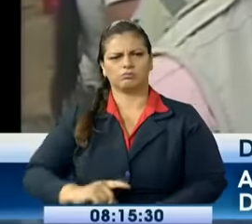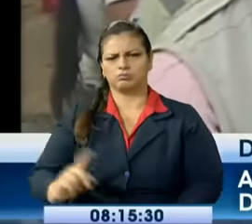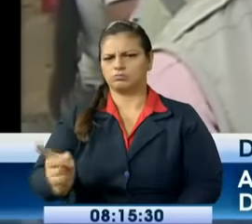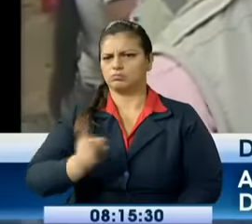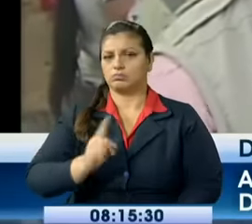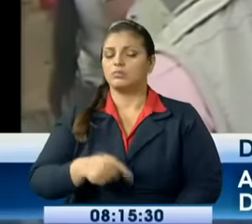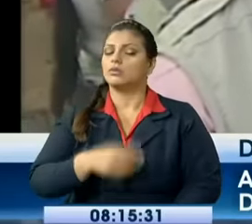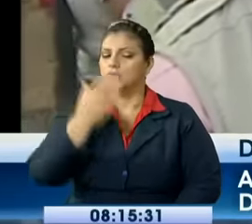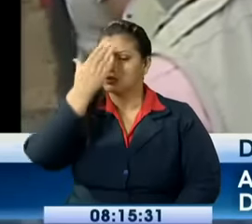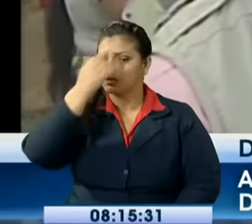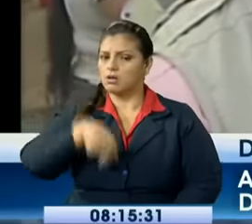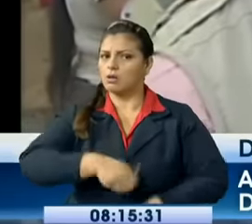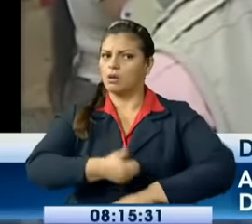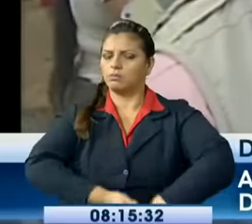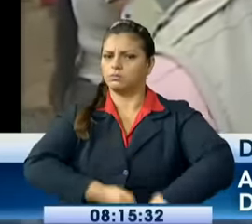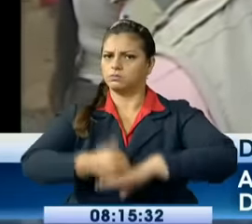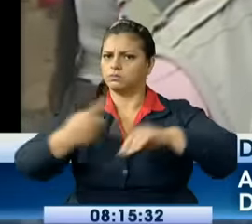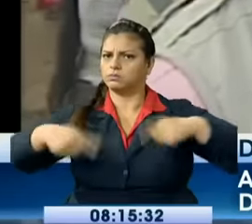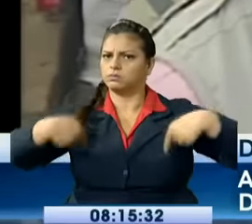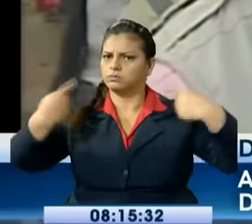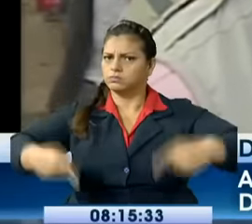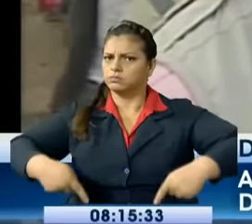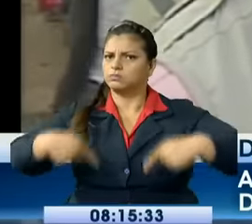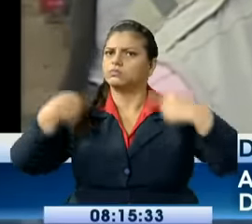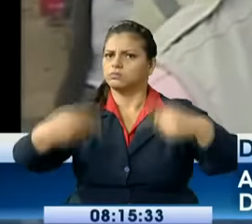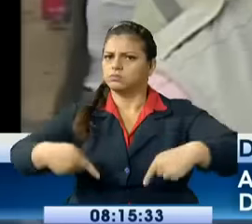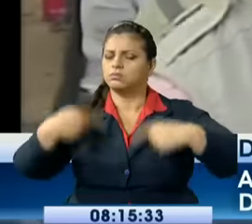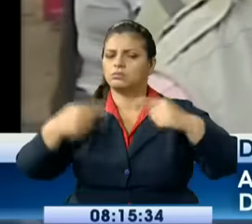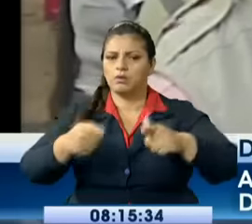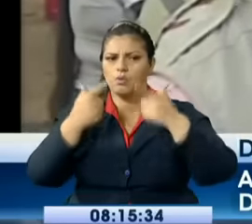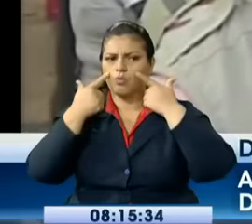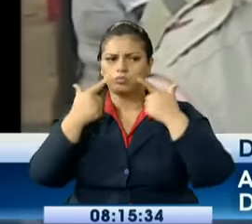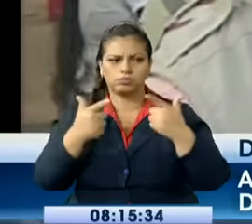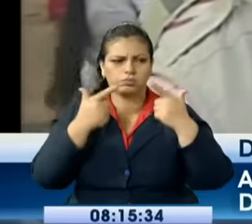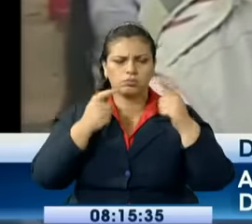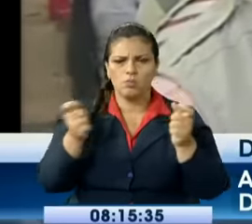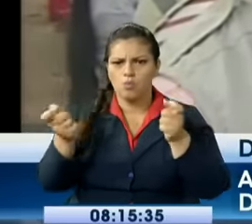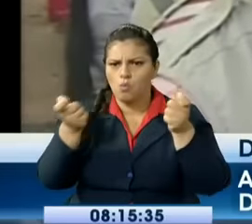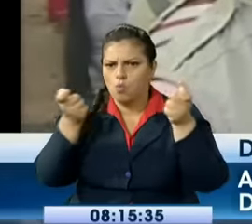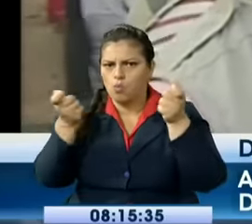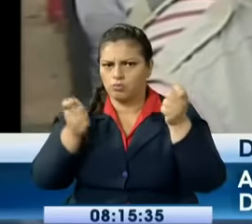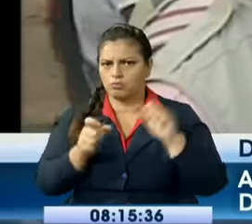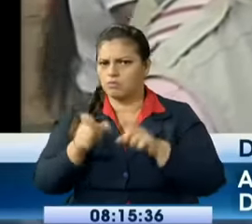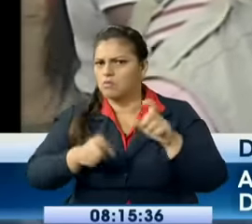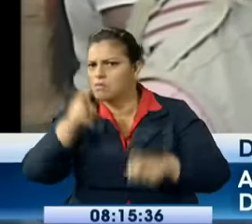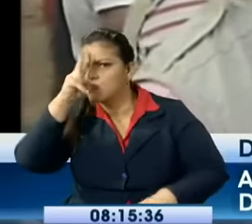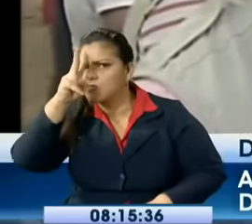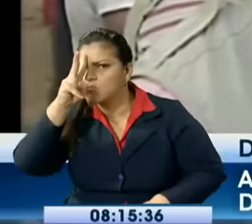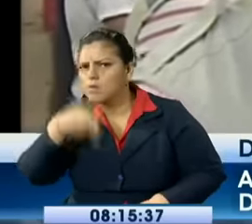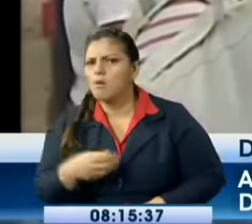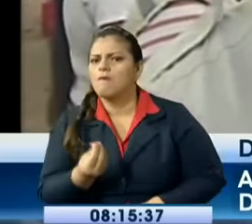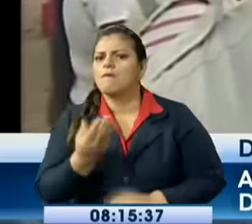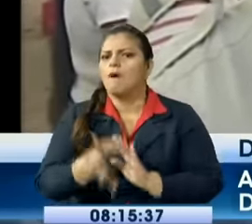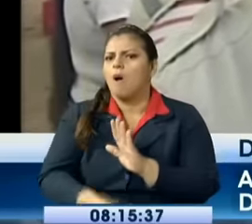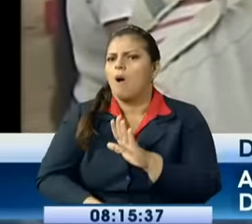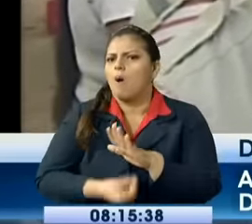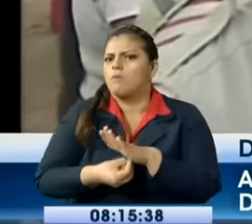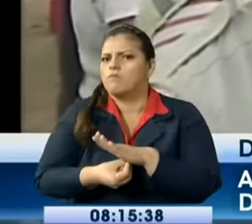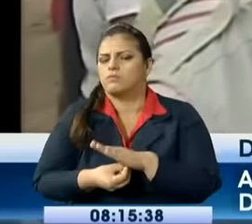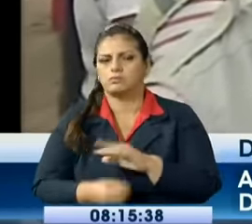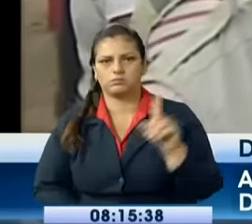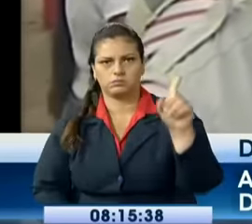intendencia está permanentemente en los mercados controlando que no existe especulación en los productos de primera necesidad